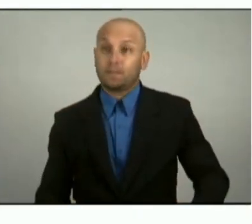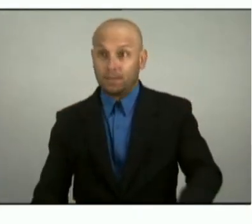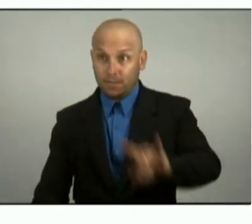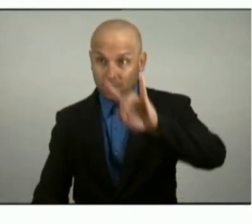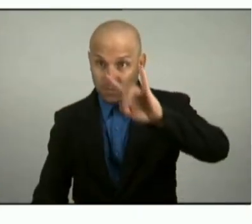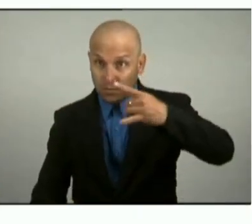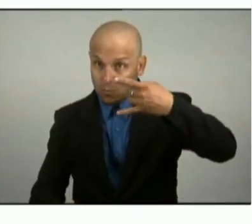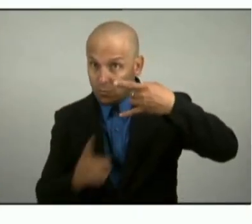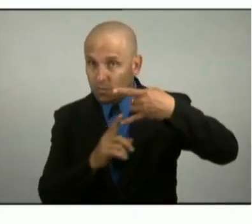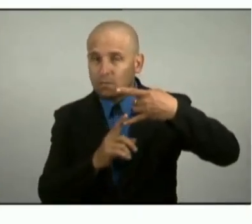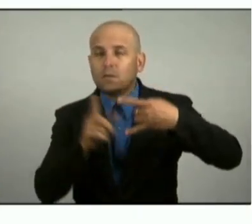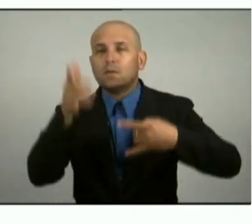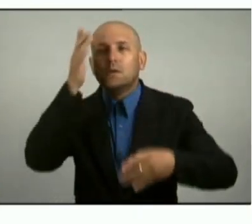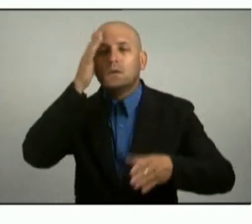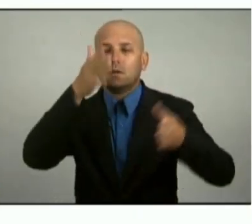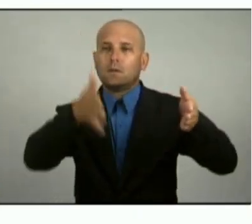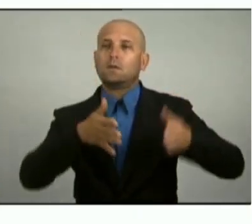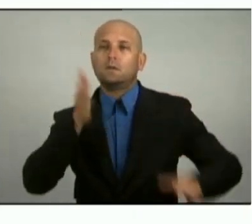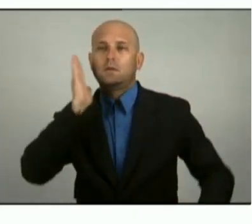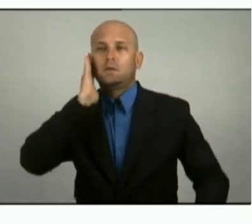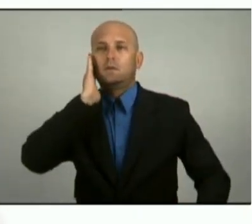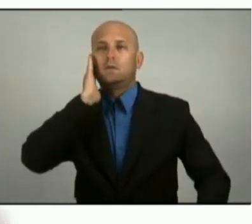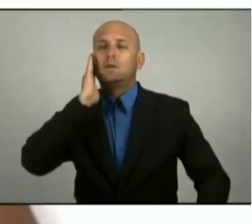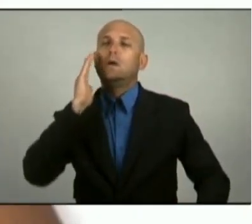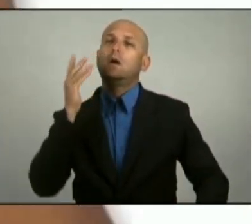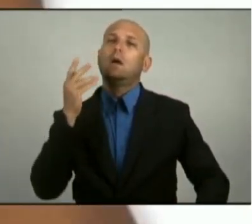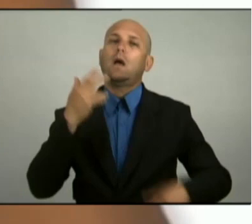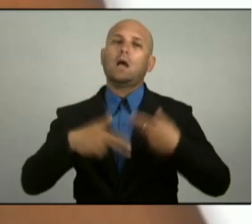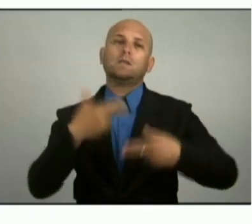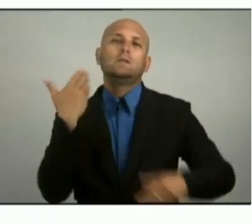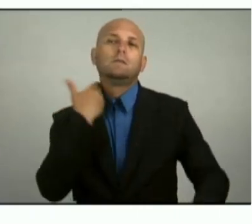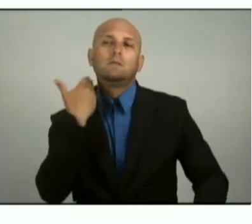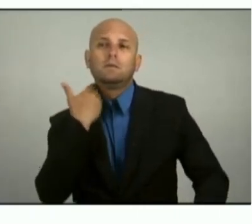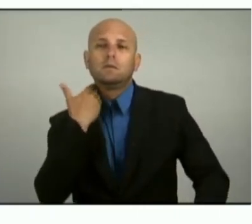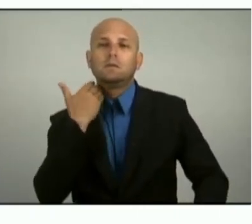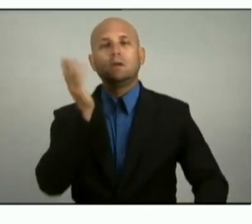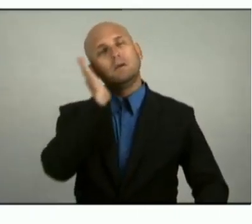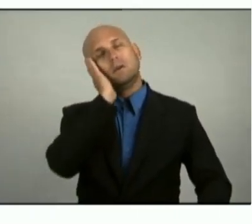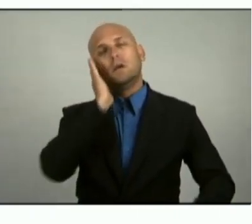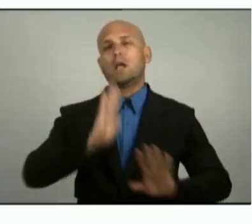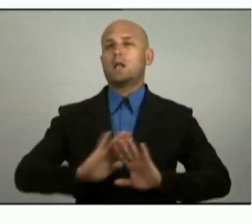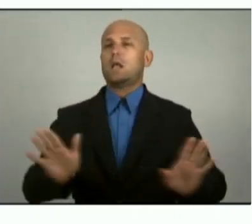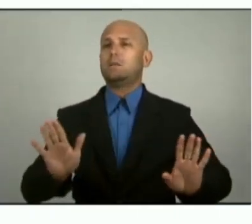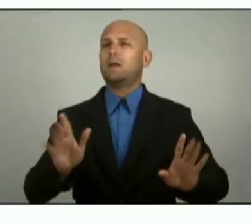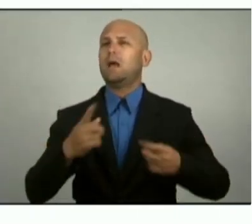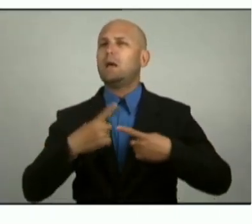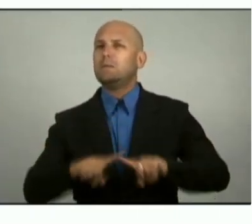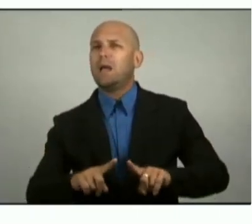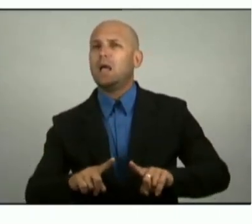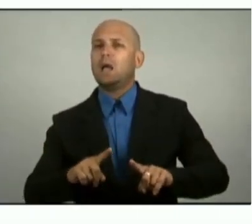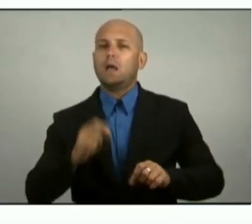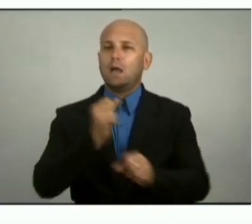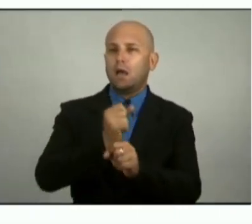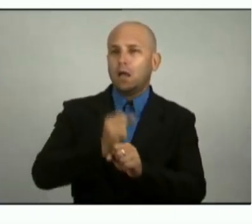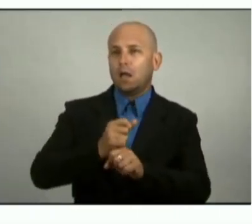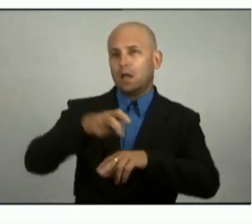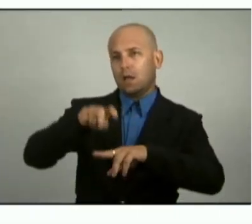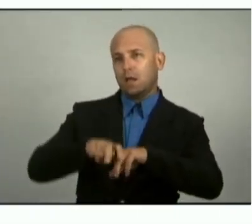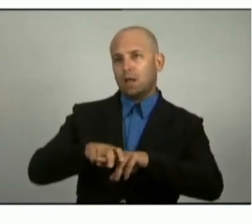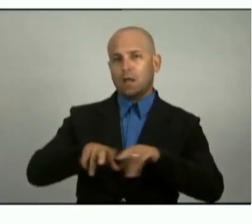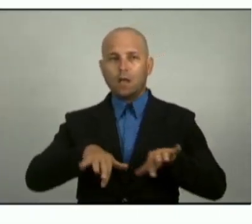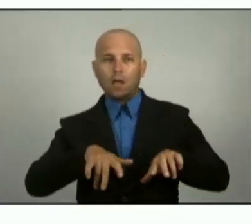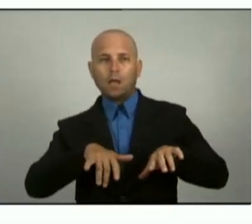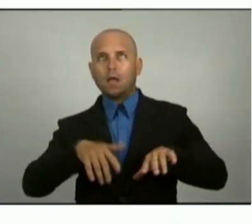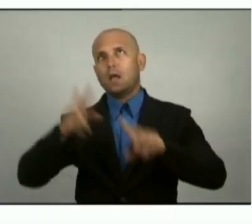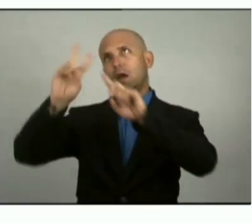Usa tu cama solo para dormir y tener intimidad es importante no utilizar la cama para llevar a cabo tareas como trabajar o